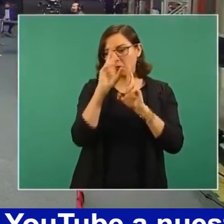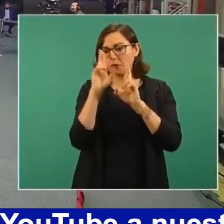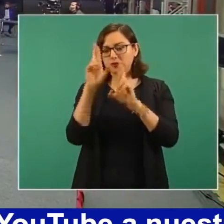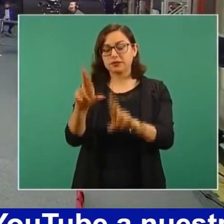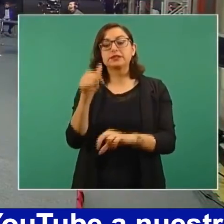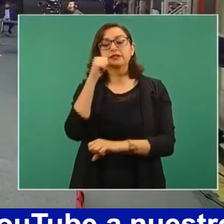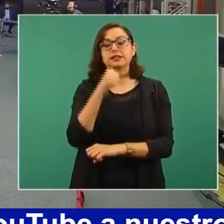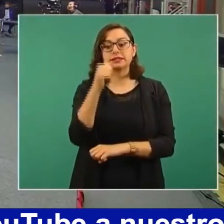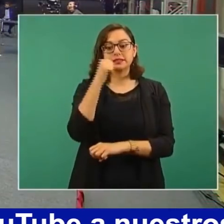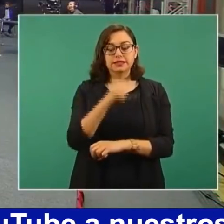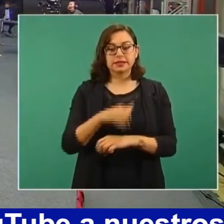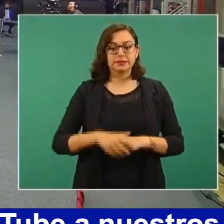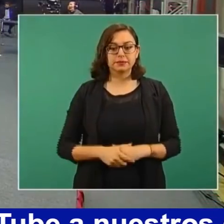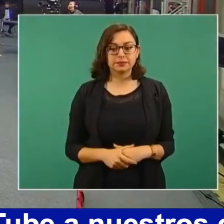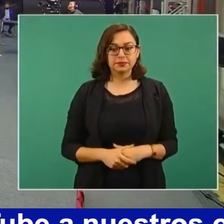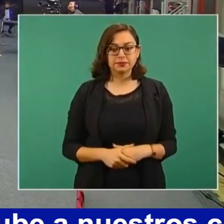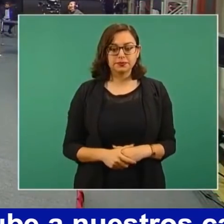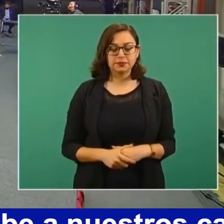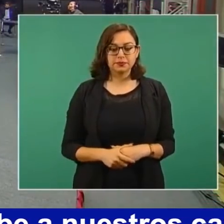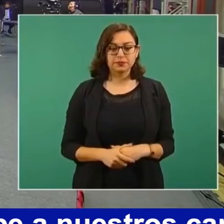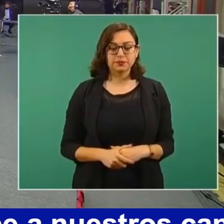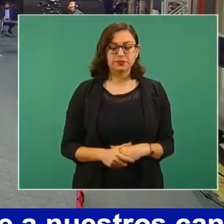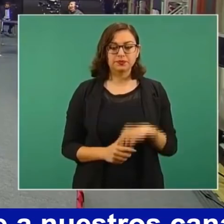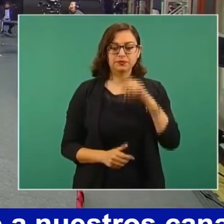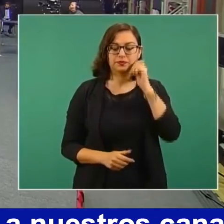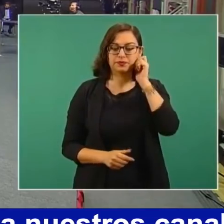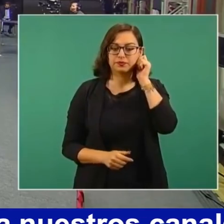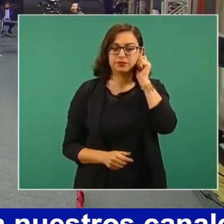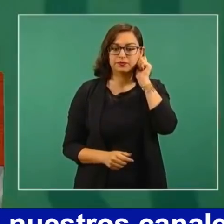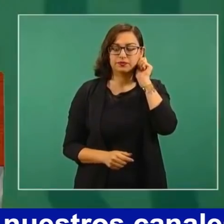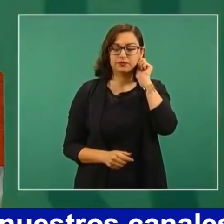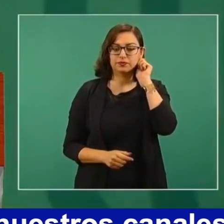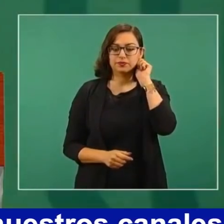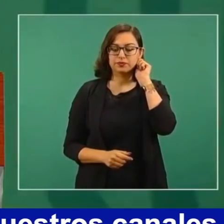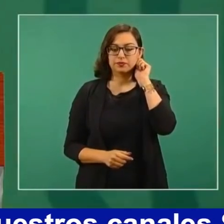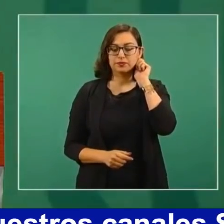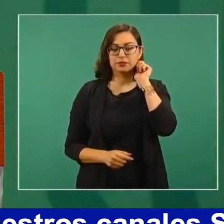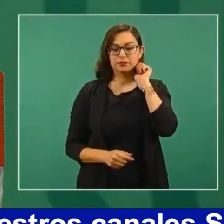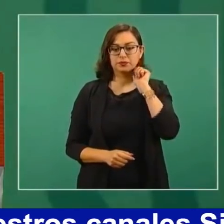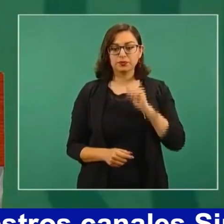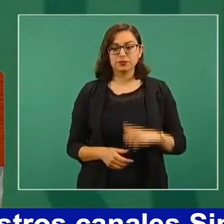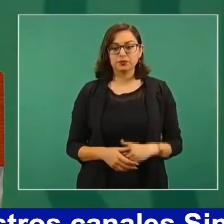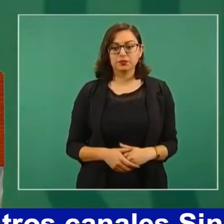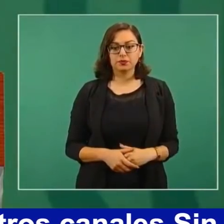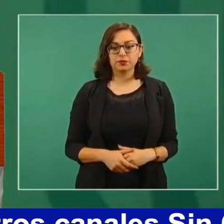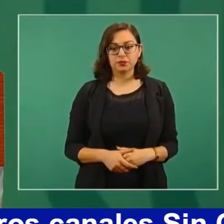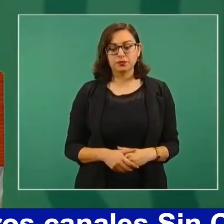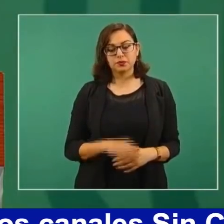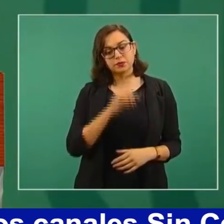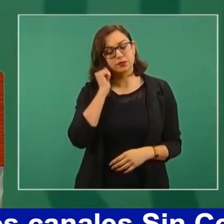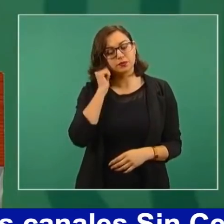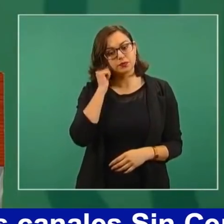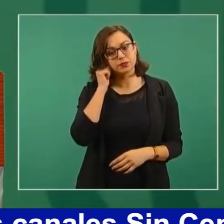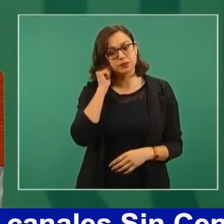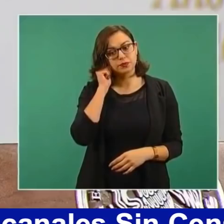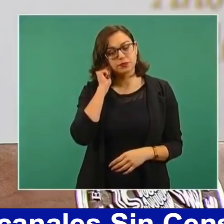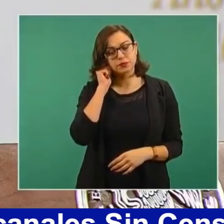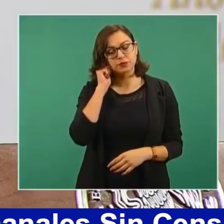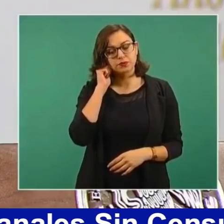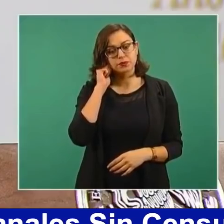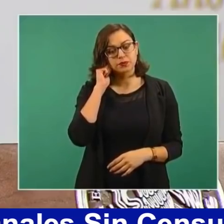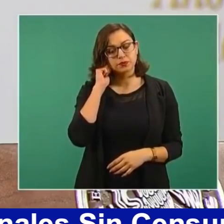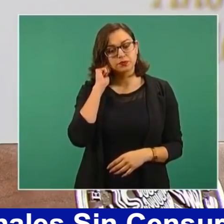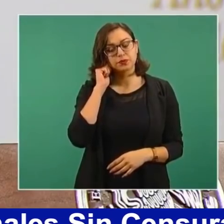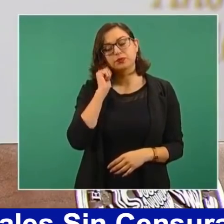Más recordarles de que sus mejores épocas tuvieron